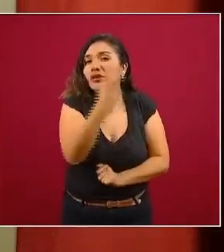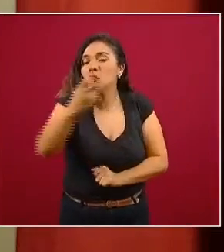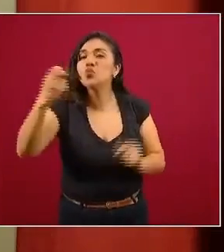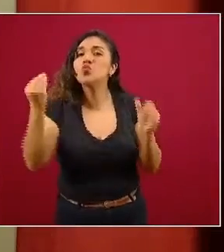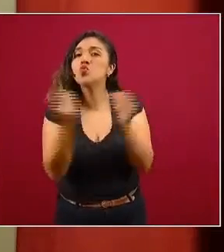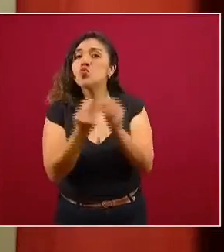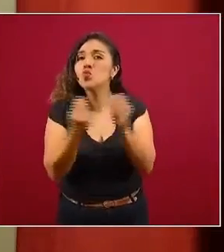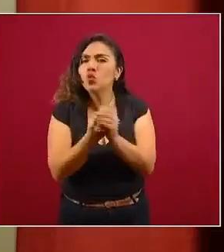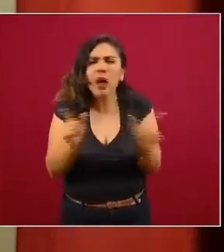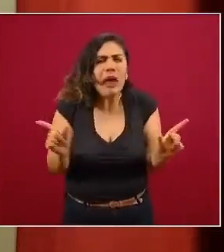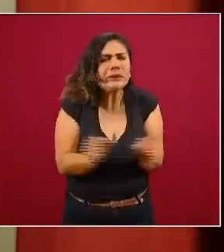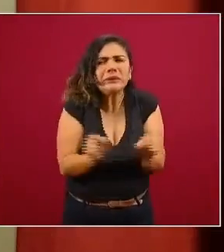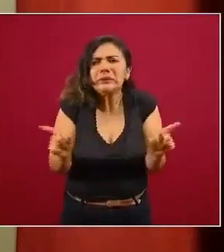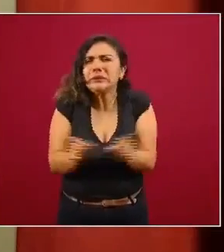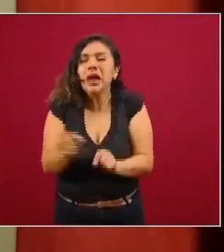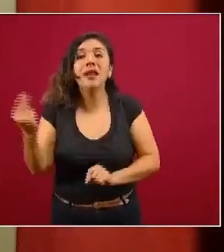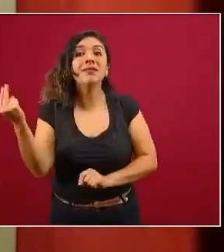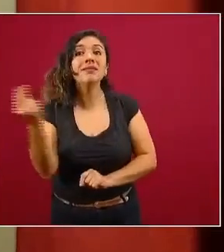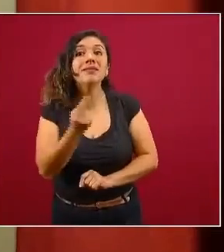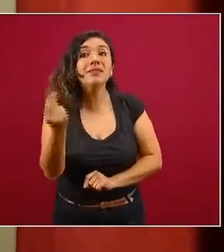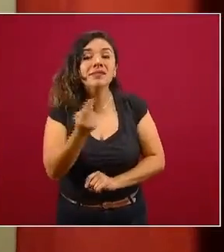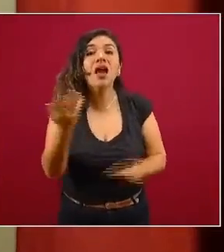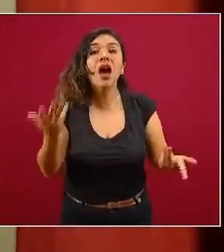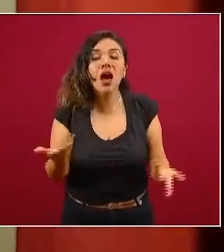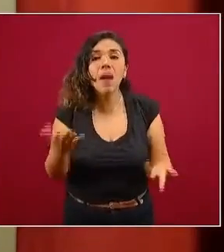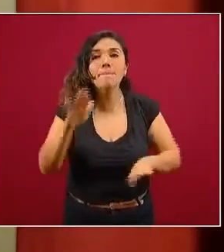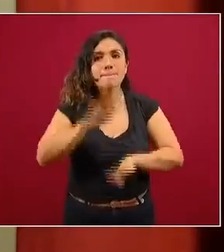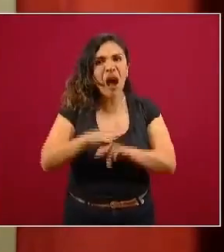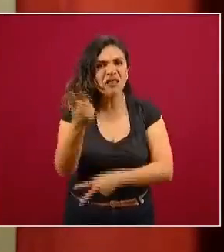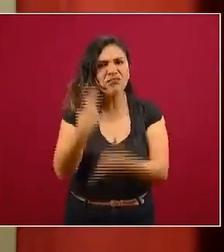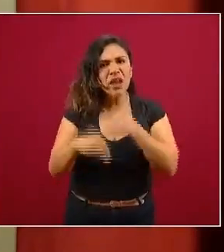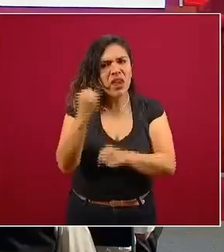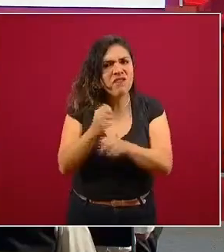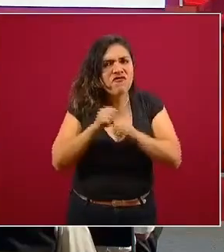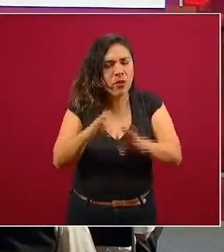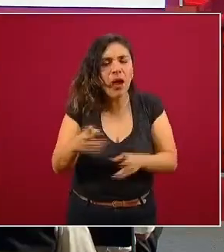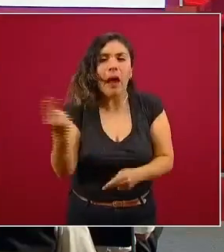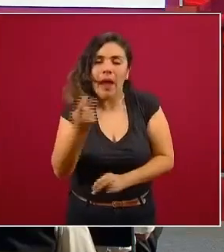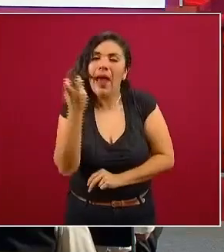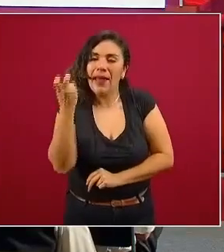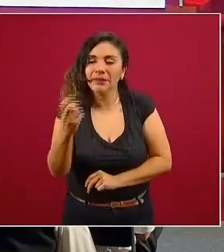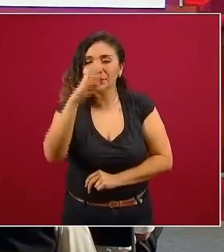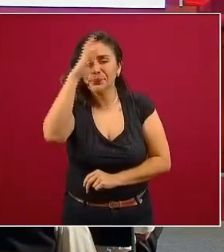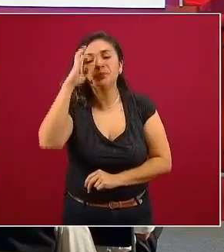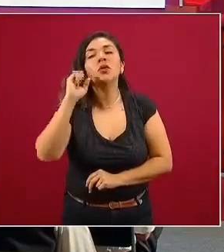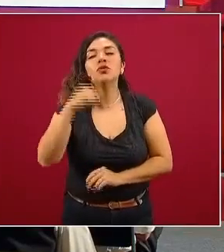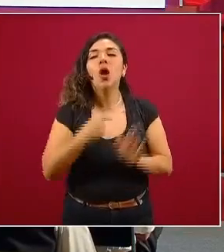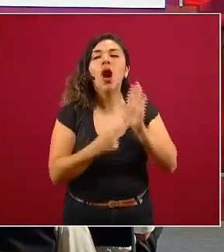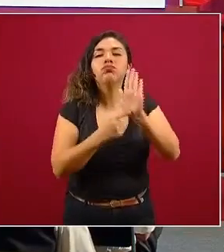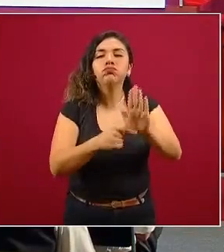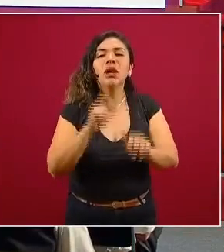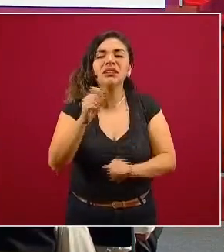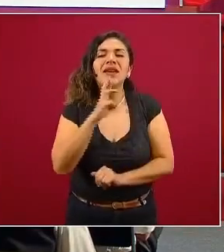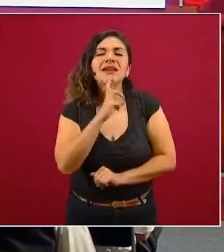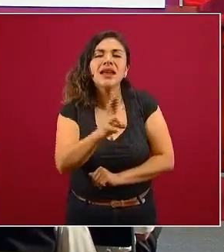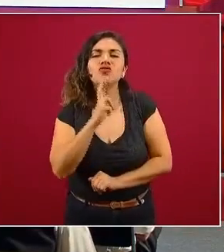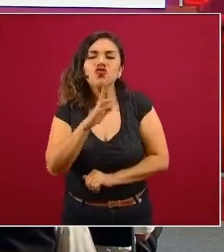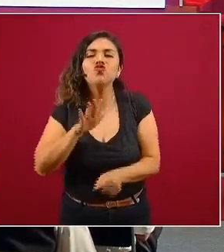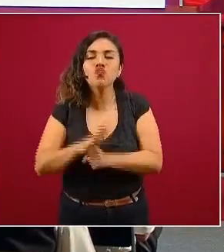estos cursos cortos en los que se requiere obtener información. Entonces, permítanme un poco presentarles los